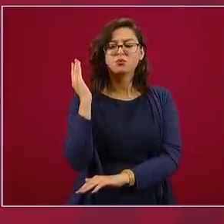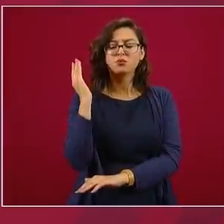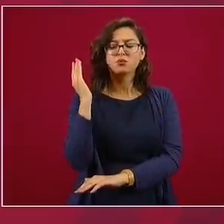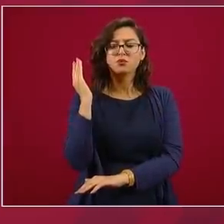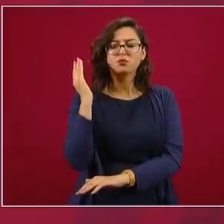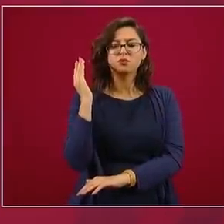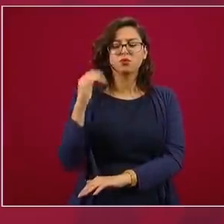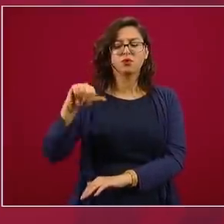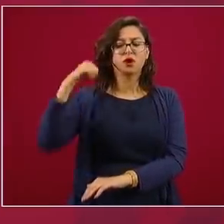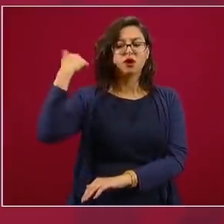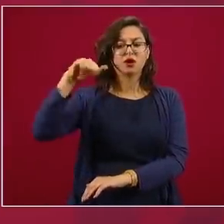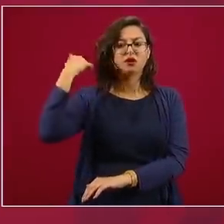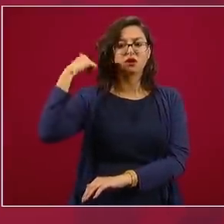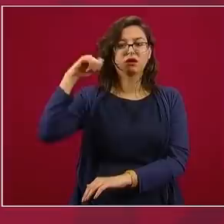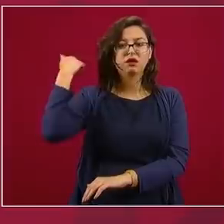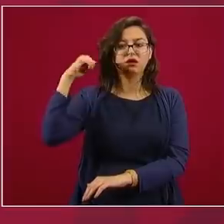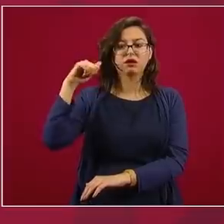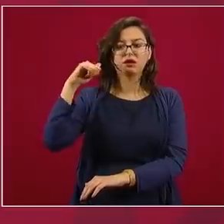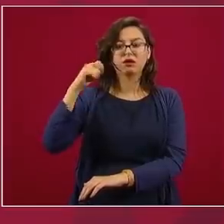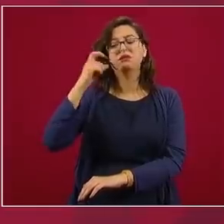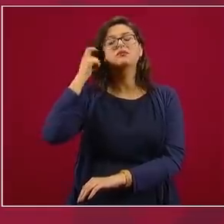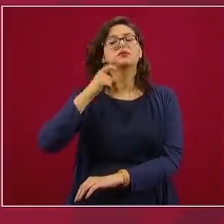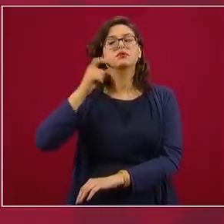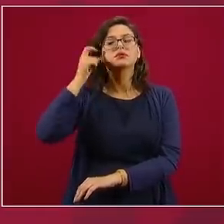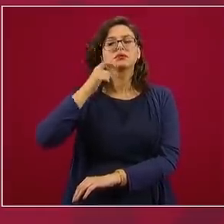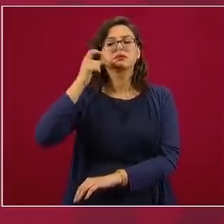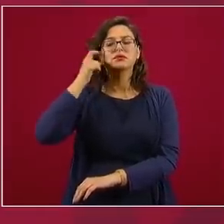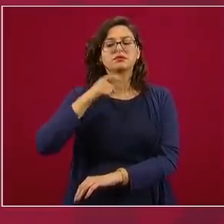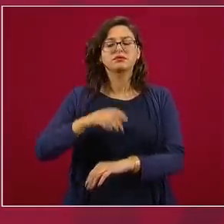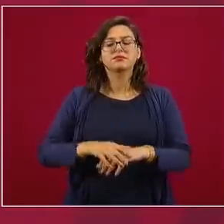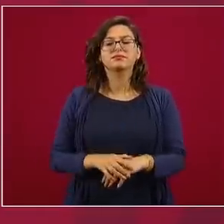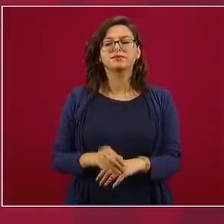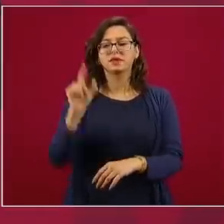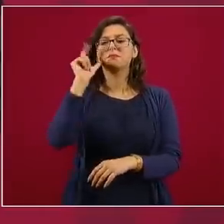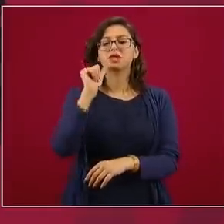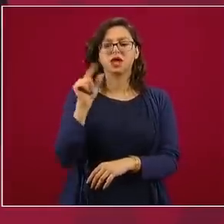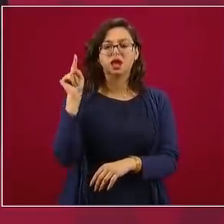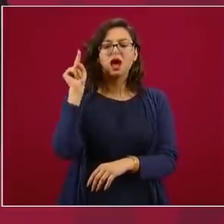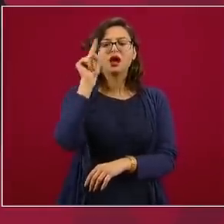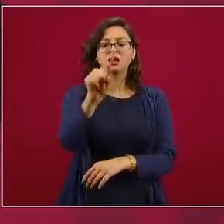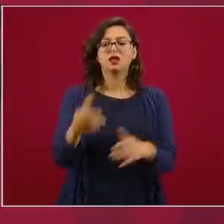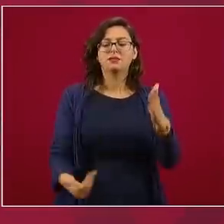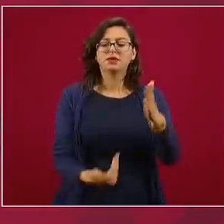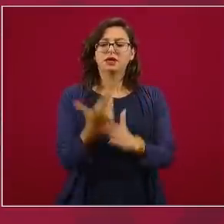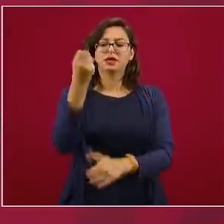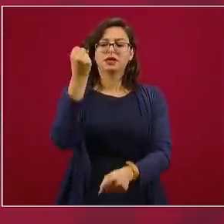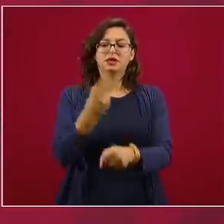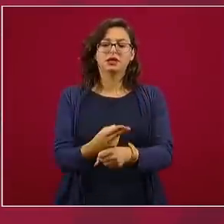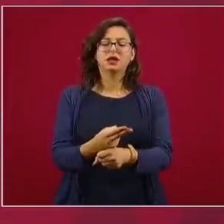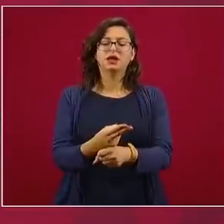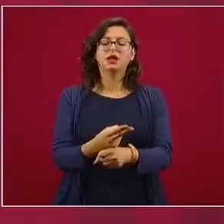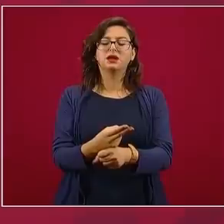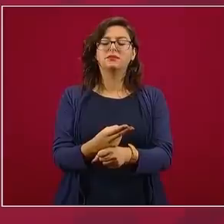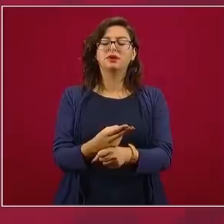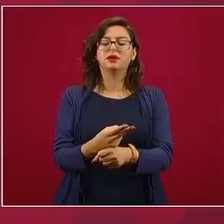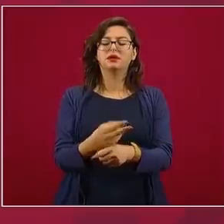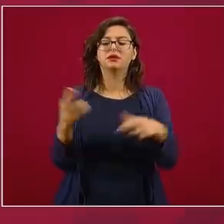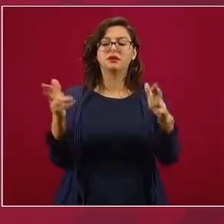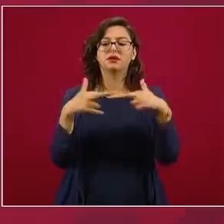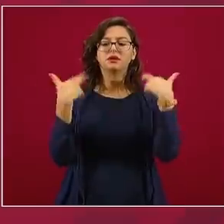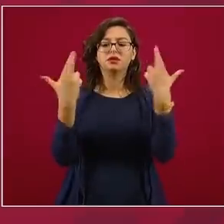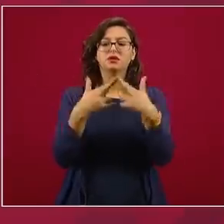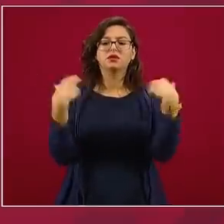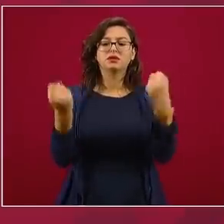en Acapulco, de Guerrero. Allá va a ser la reunión de seguridad muy